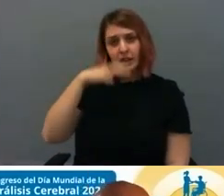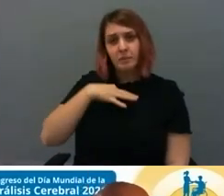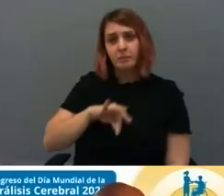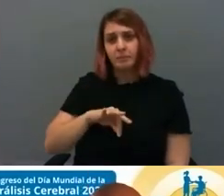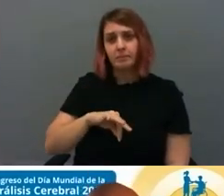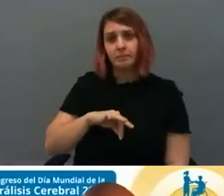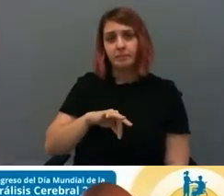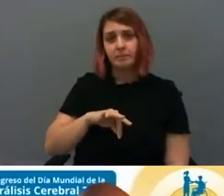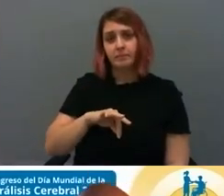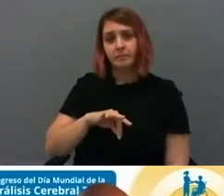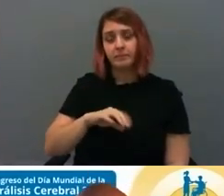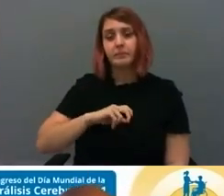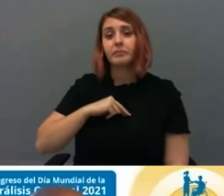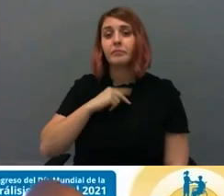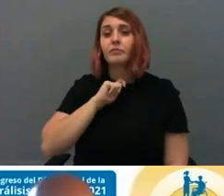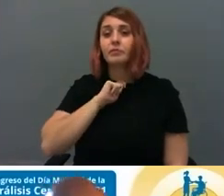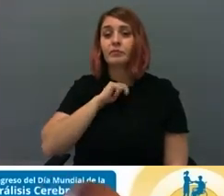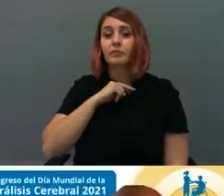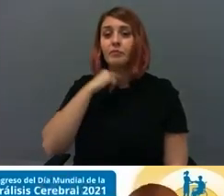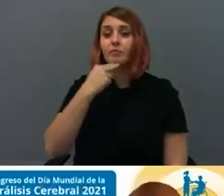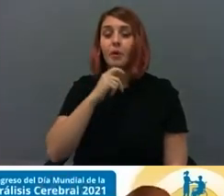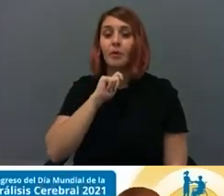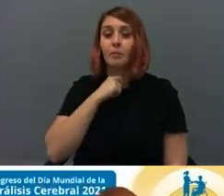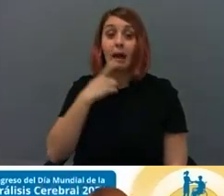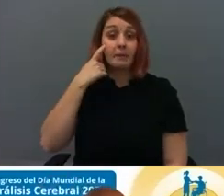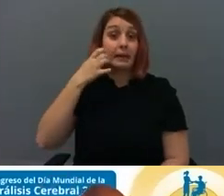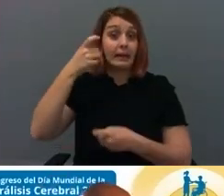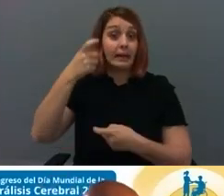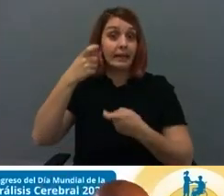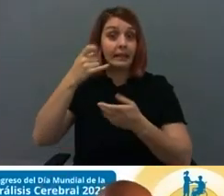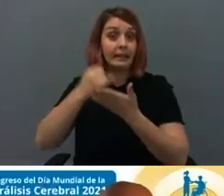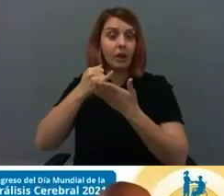posibilidad de activar su micrófono. Podemos intentarlo